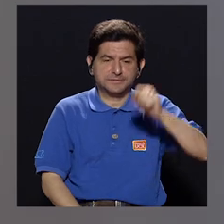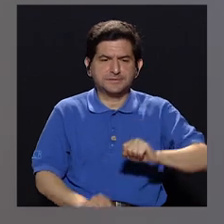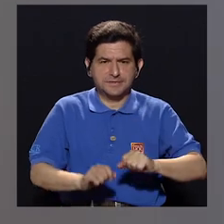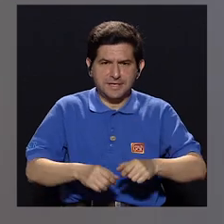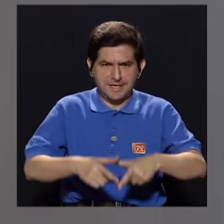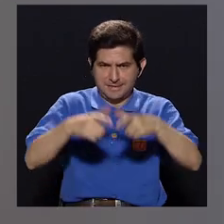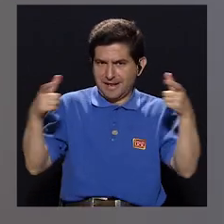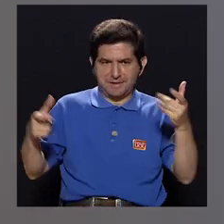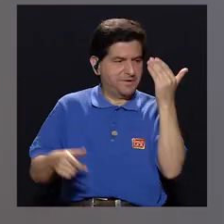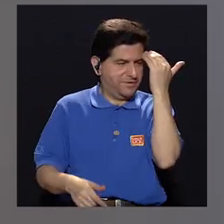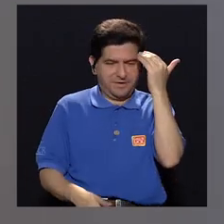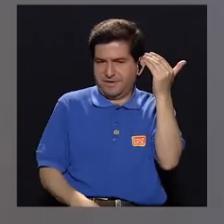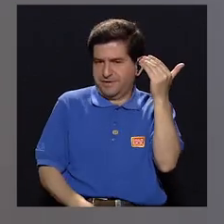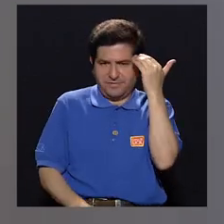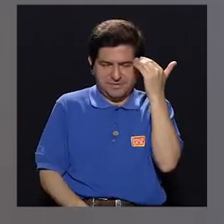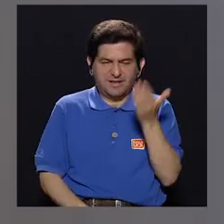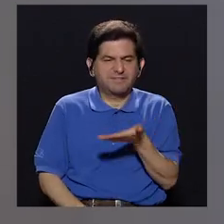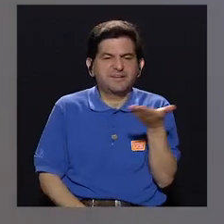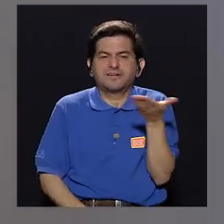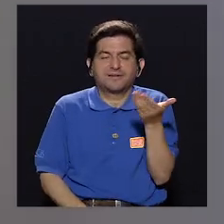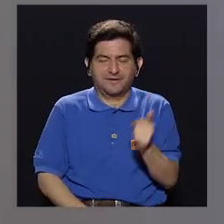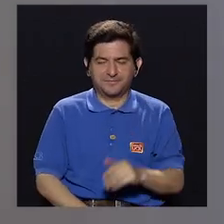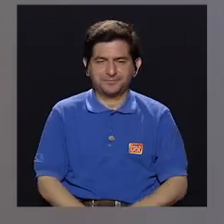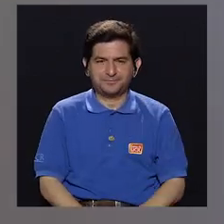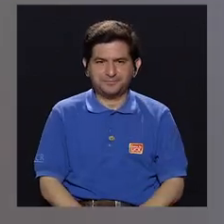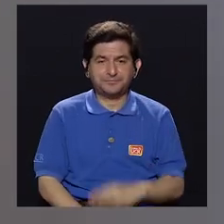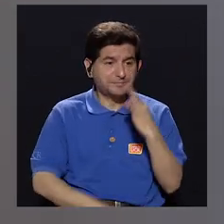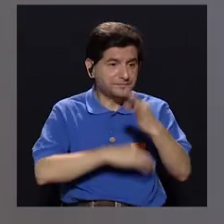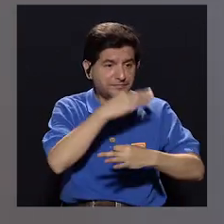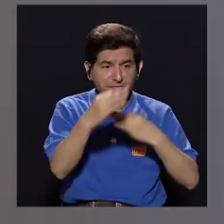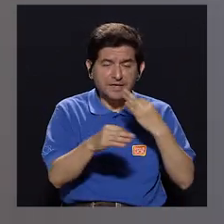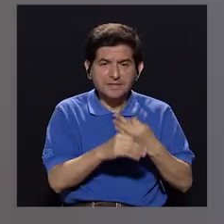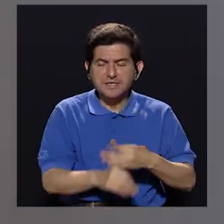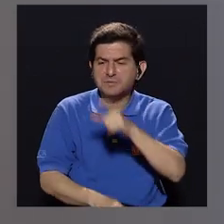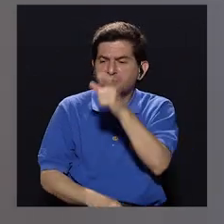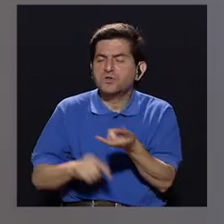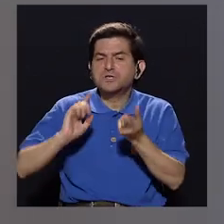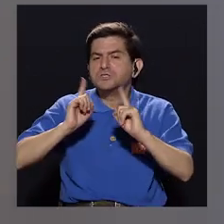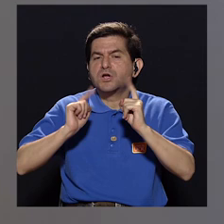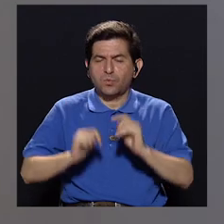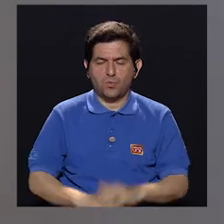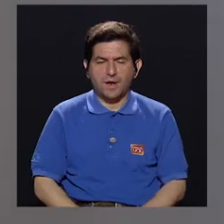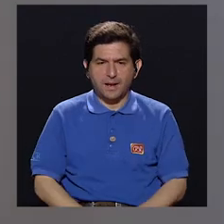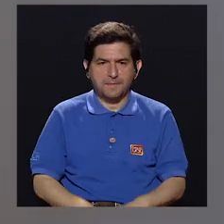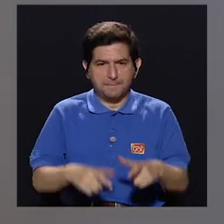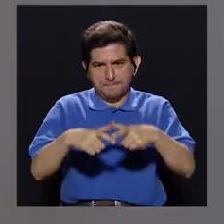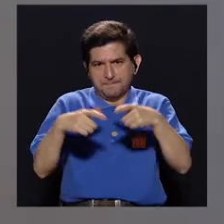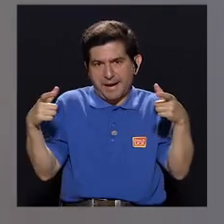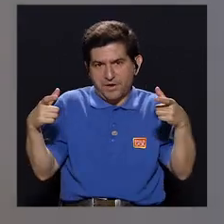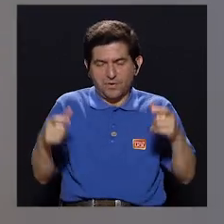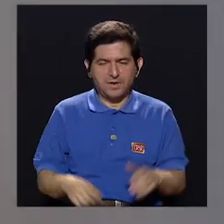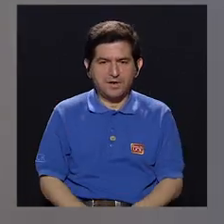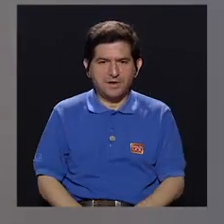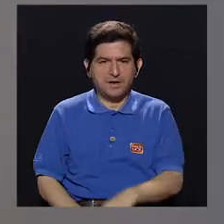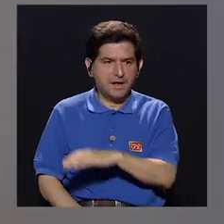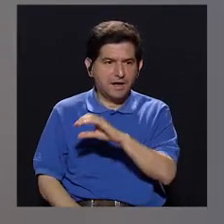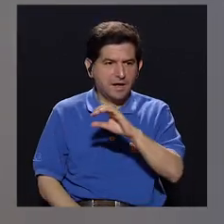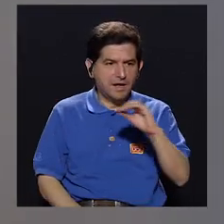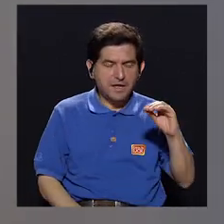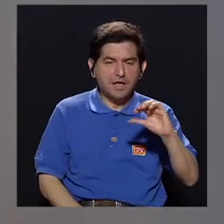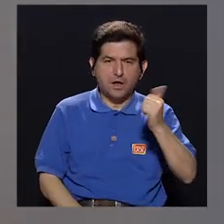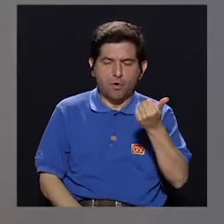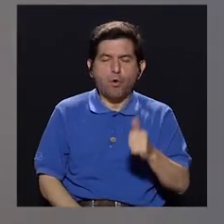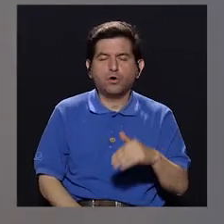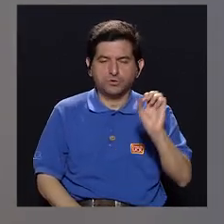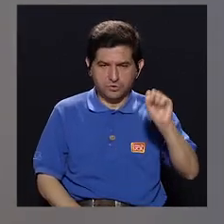mayoría ni siquiera se sabe qué es para empezar Qué tipo de organismo así de la gran mayoría y de muchos que sí se sabe